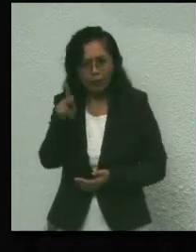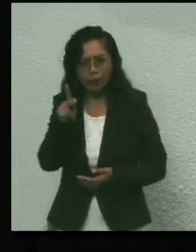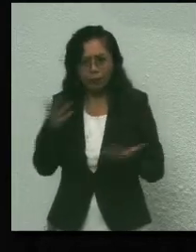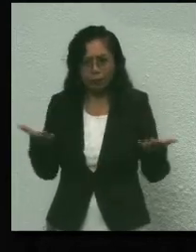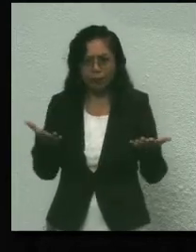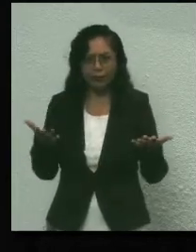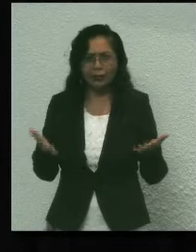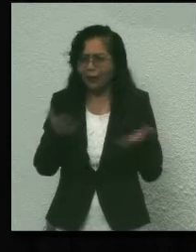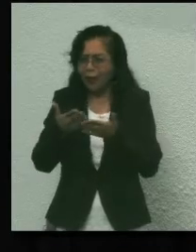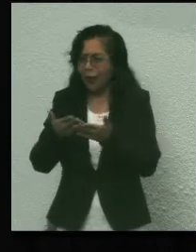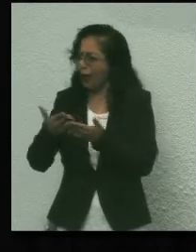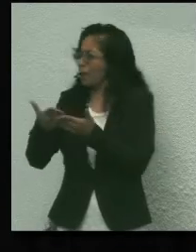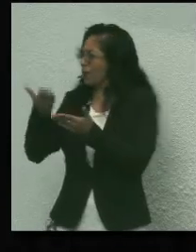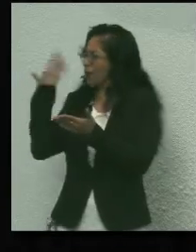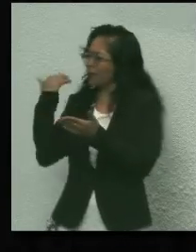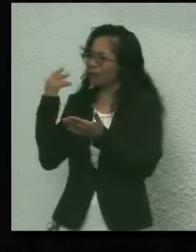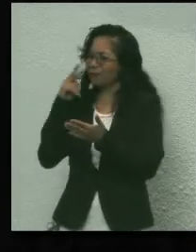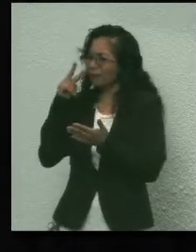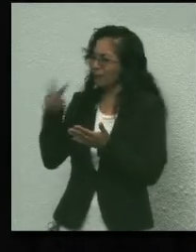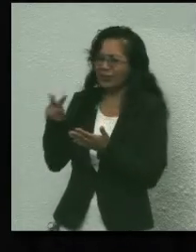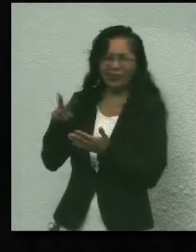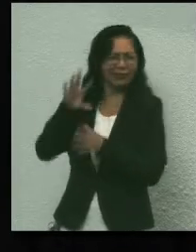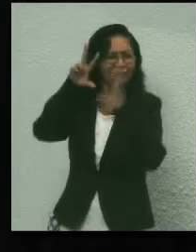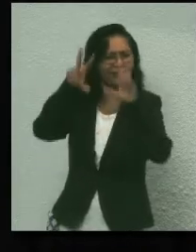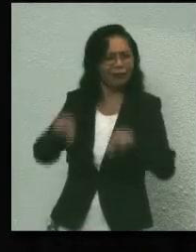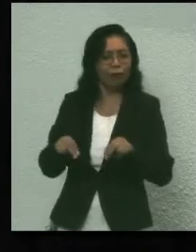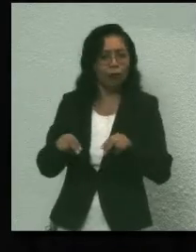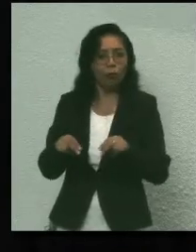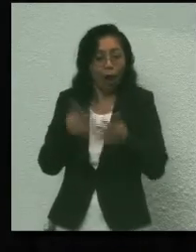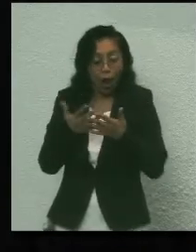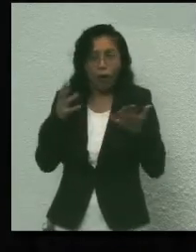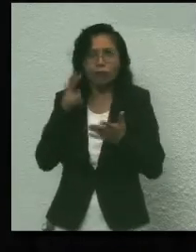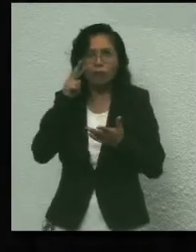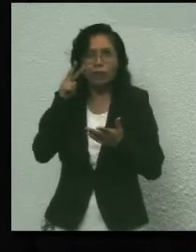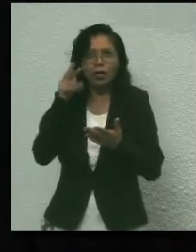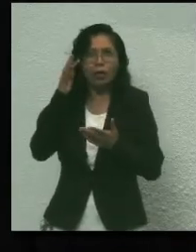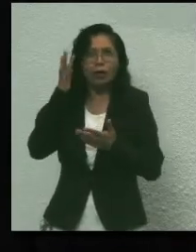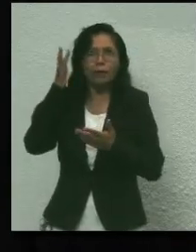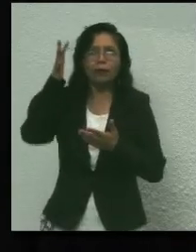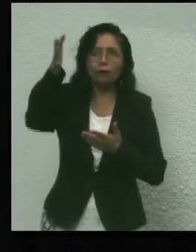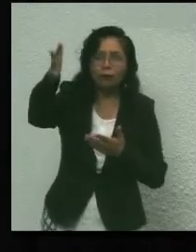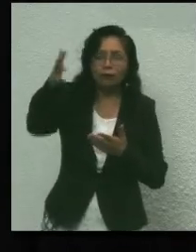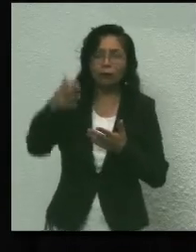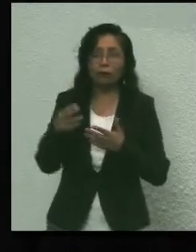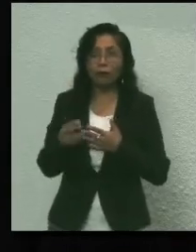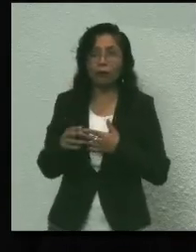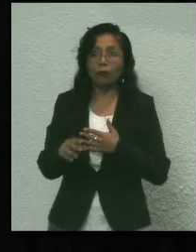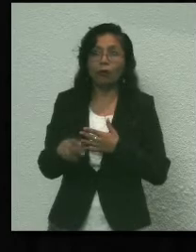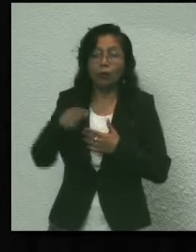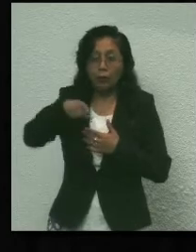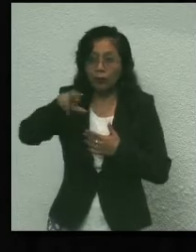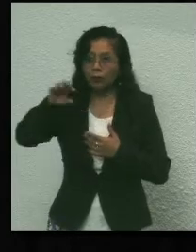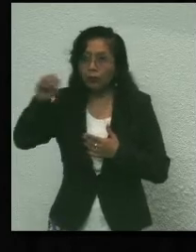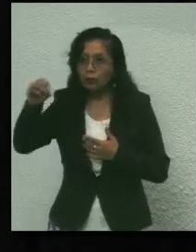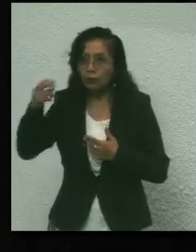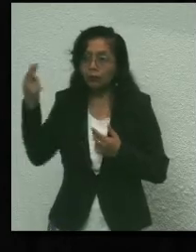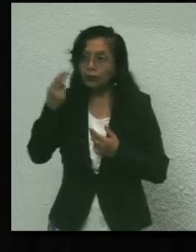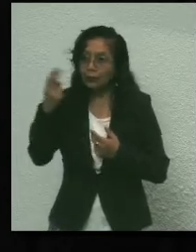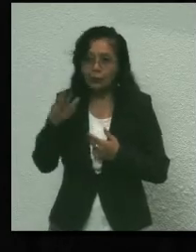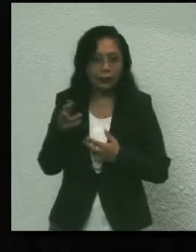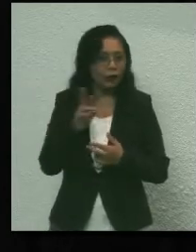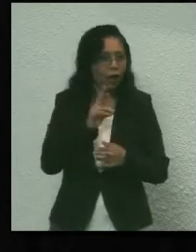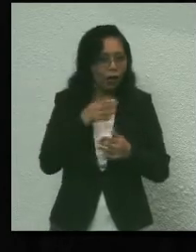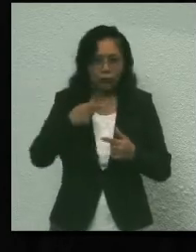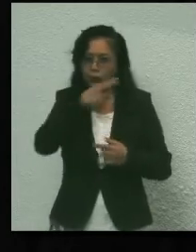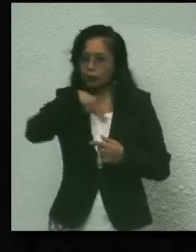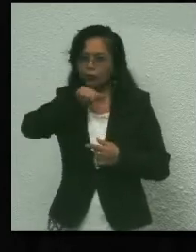dejar de ver el pasado. Debemos de pensar en el mañana. Quintana Roo necesita lo mejor de todos nosotros. Es